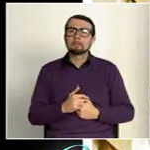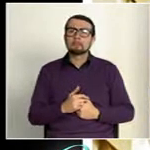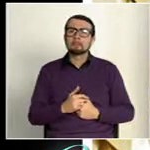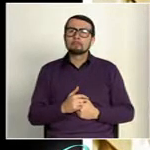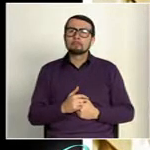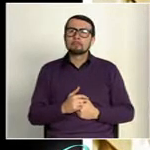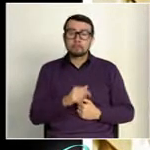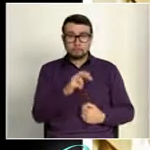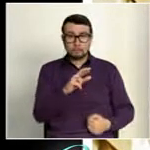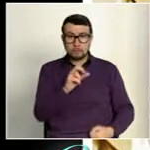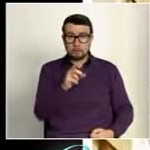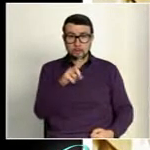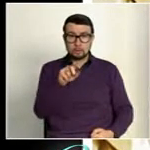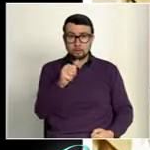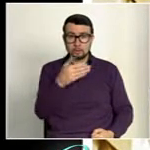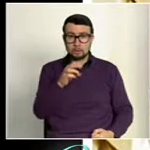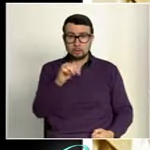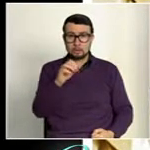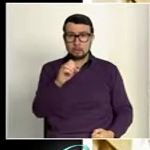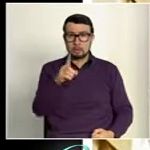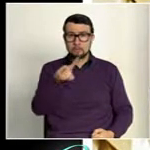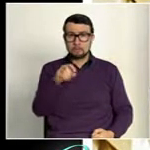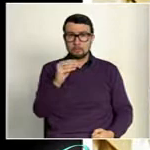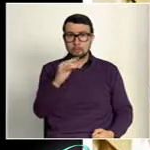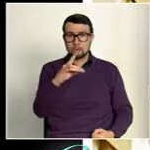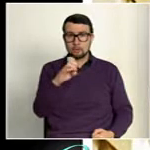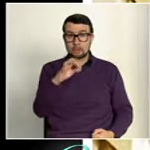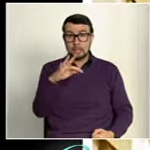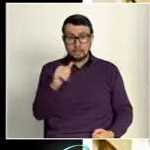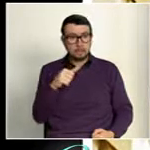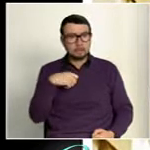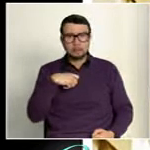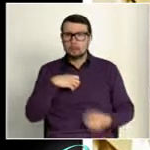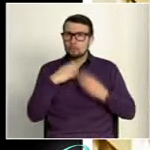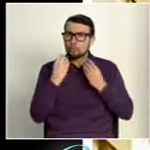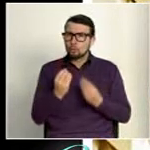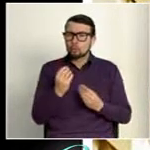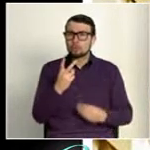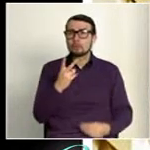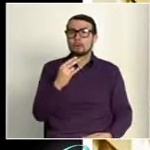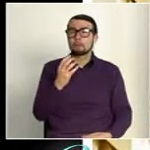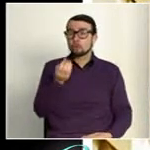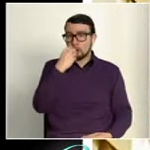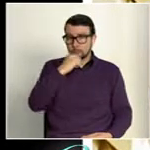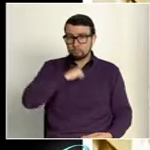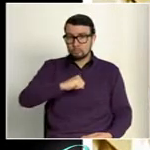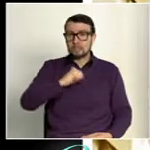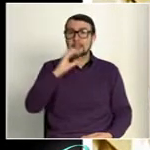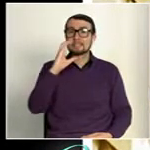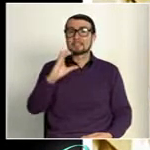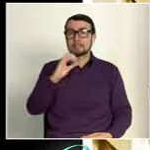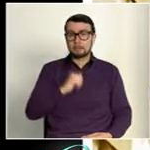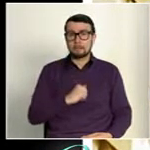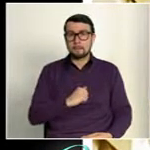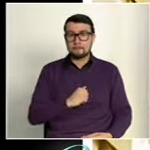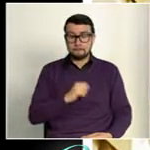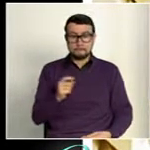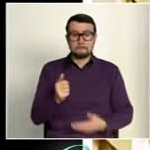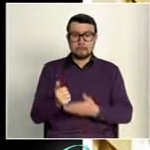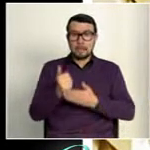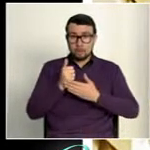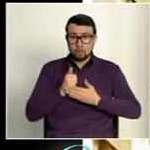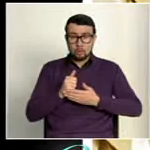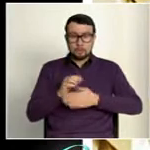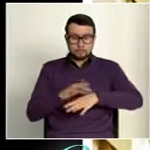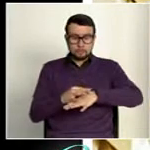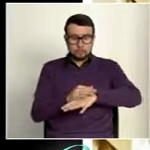rosa mosqueta, y rosa mosqueta es una de las fuentes de vitamina C inagotable. De hecho, mismo vitamina C estimula la producción de colágeno,